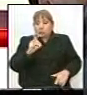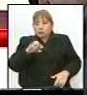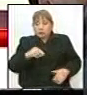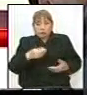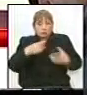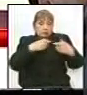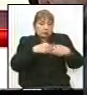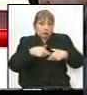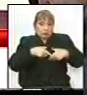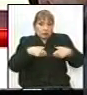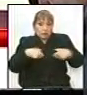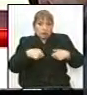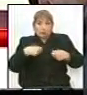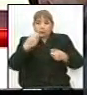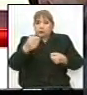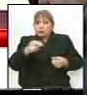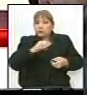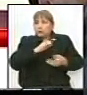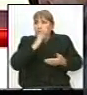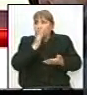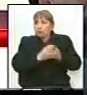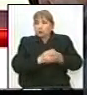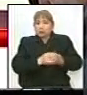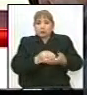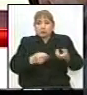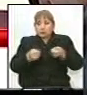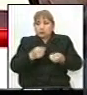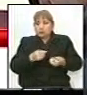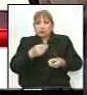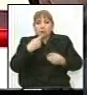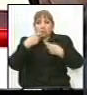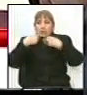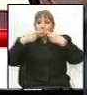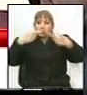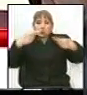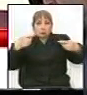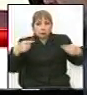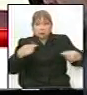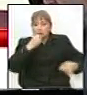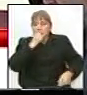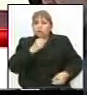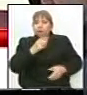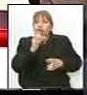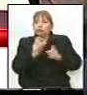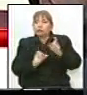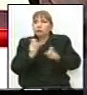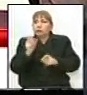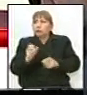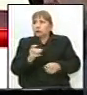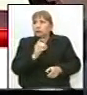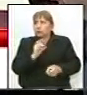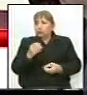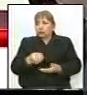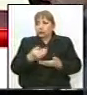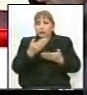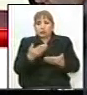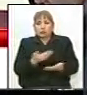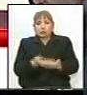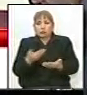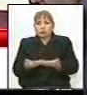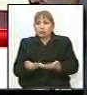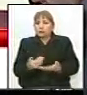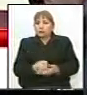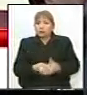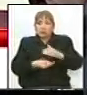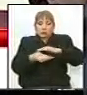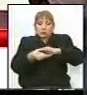de credenciales, neutralidad, encuestas electorales, publicidad de carteles de candidatos, dádivas, verificación de material electoral